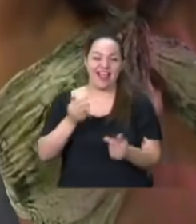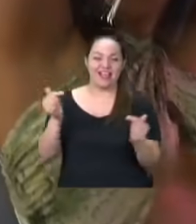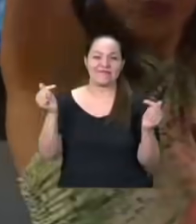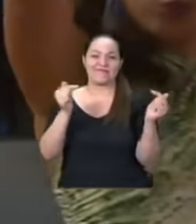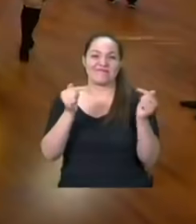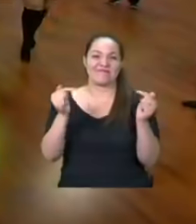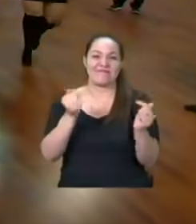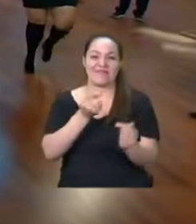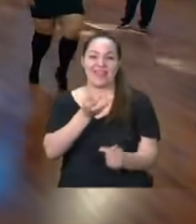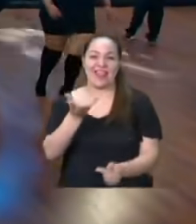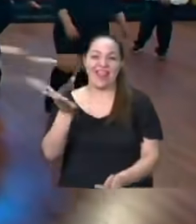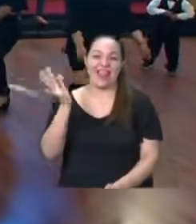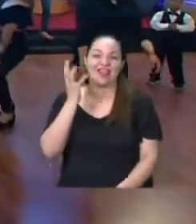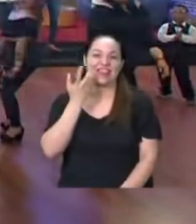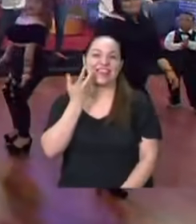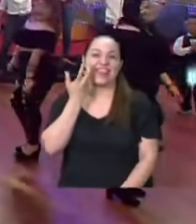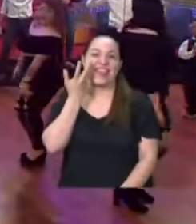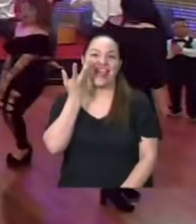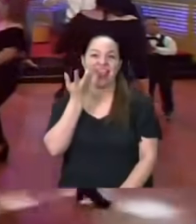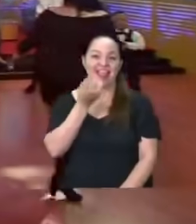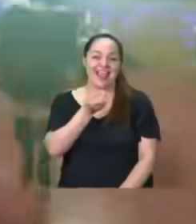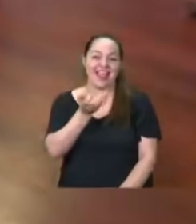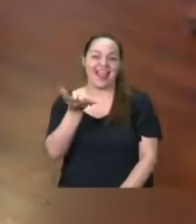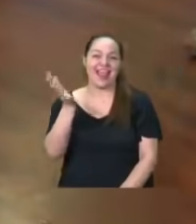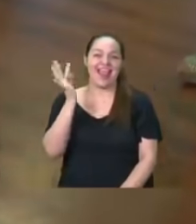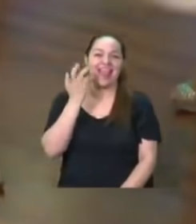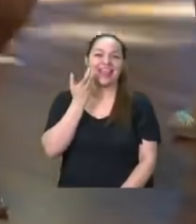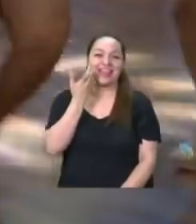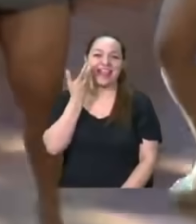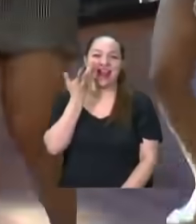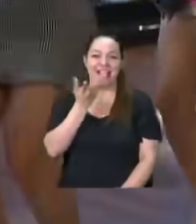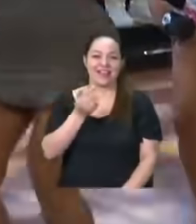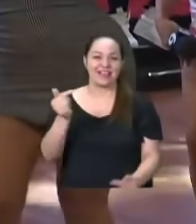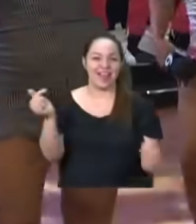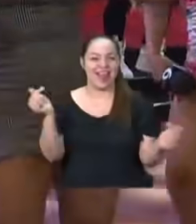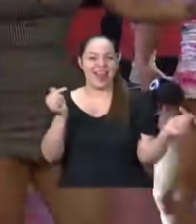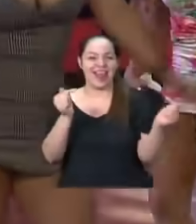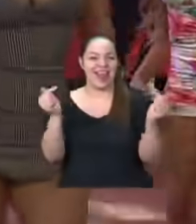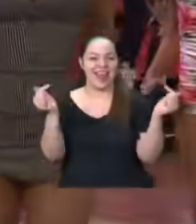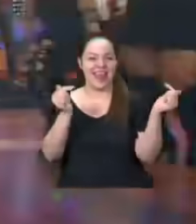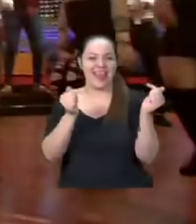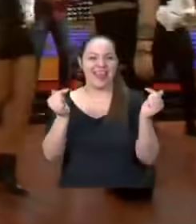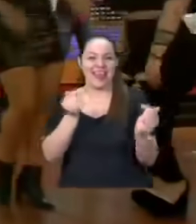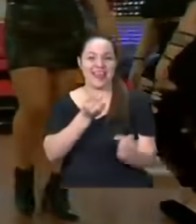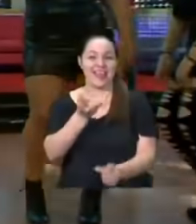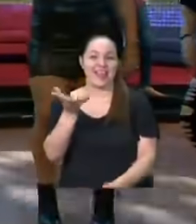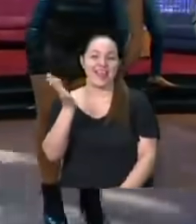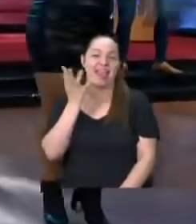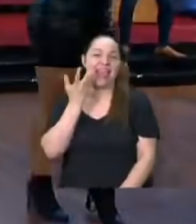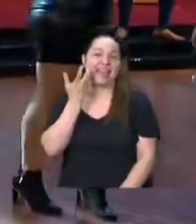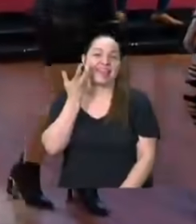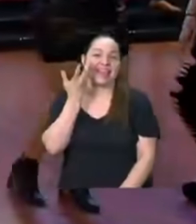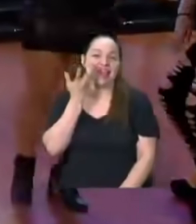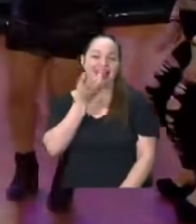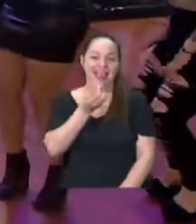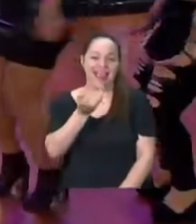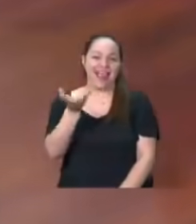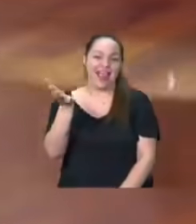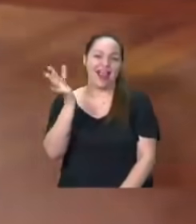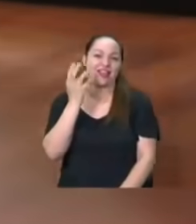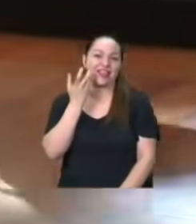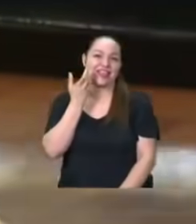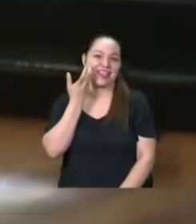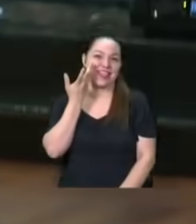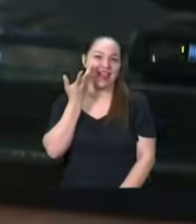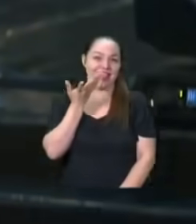reta. Ella lo que quiere, ella lo que quiere, ella lo que quiere, que le den la reta. Ella lo que quiere, ella lo que quiere, ella